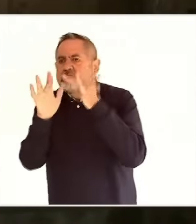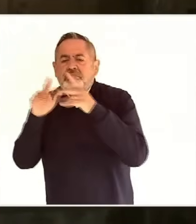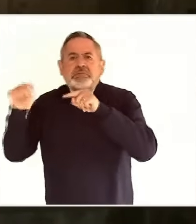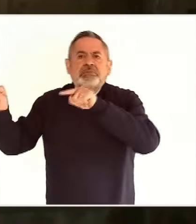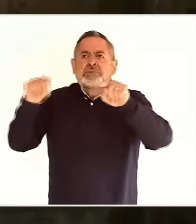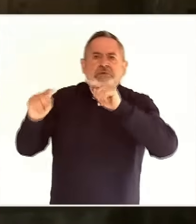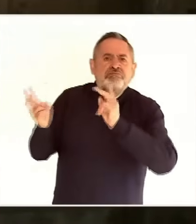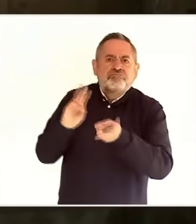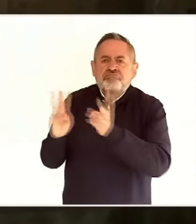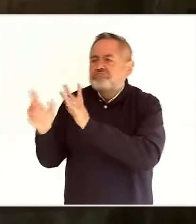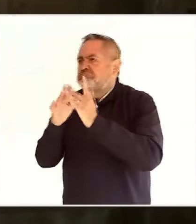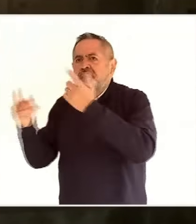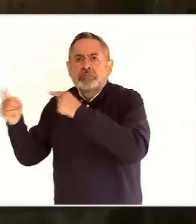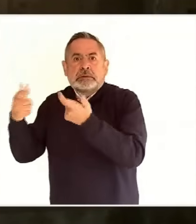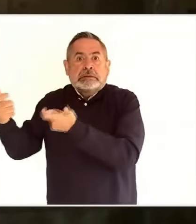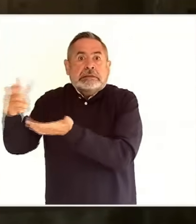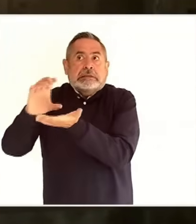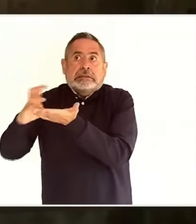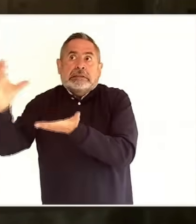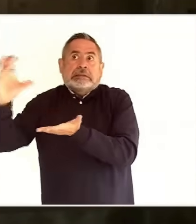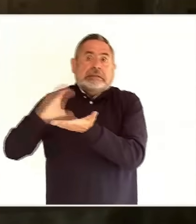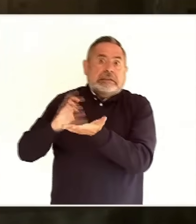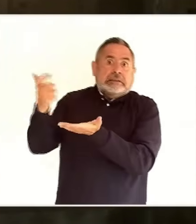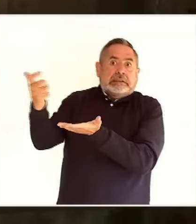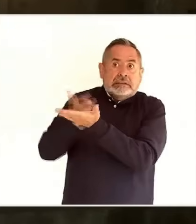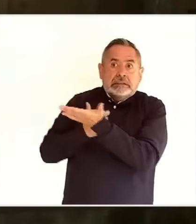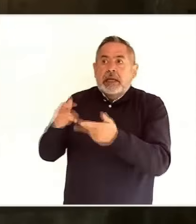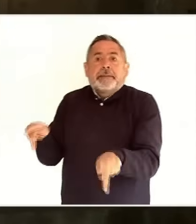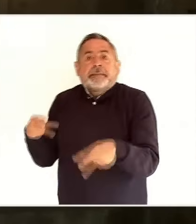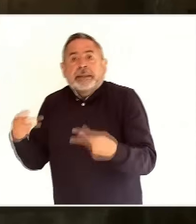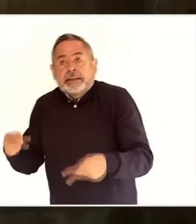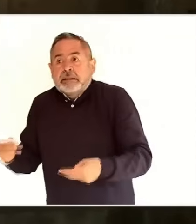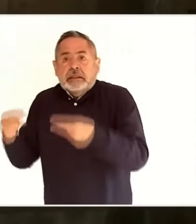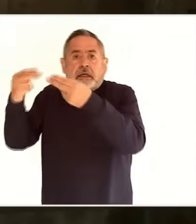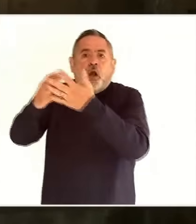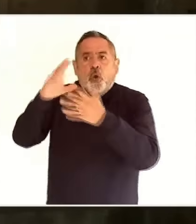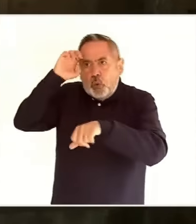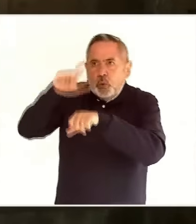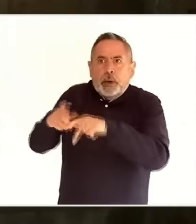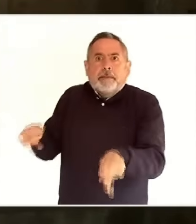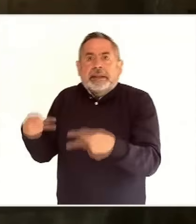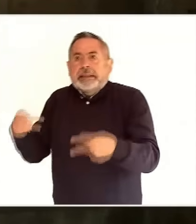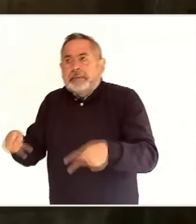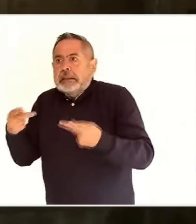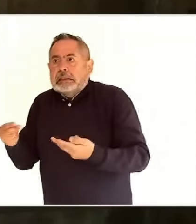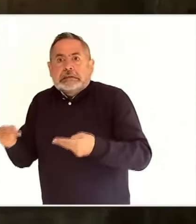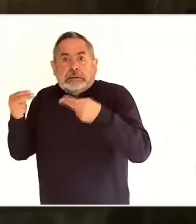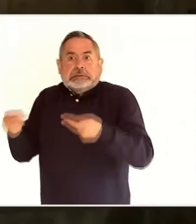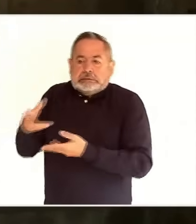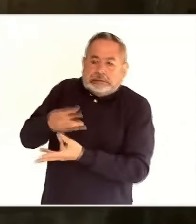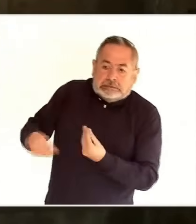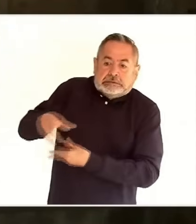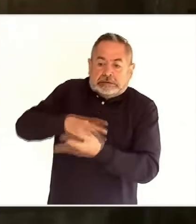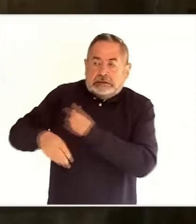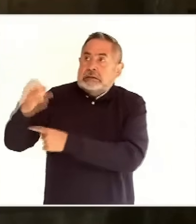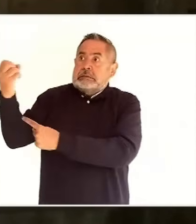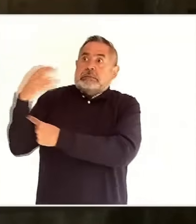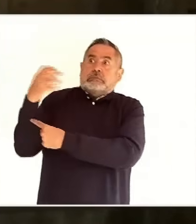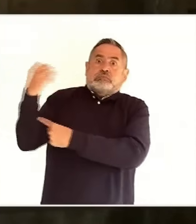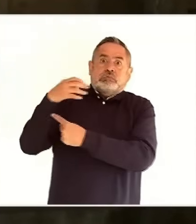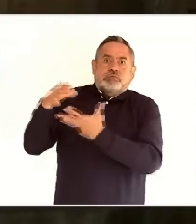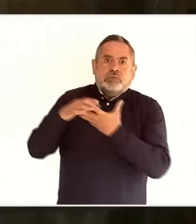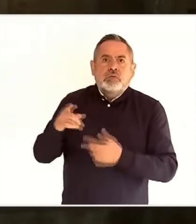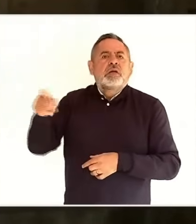conciencias y recursos. Bazares, encuentros culturales y actos públicos se transformaron